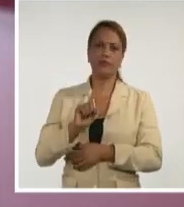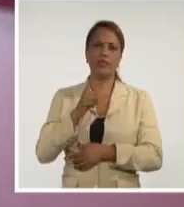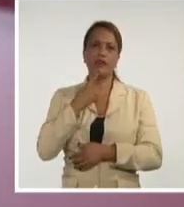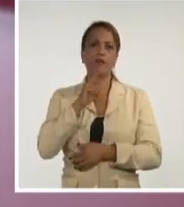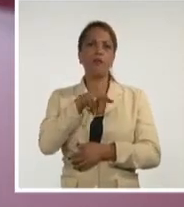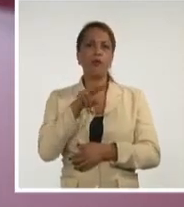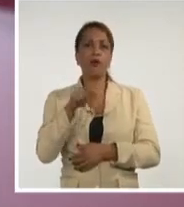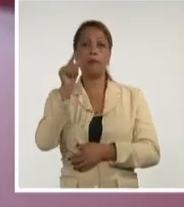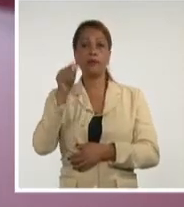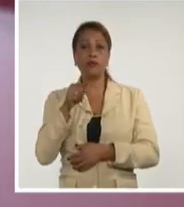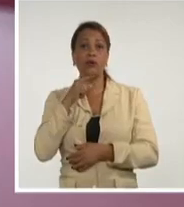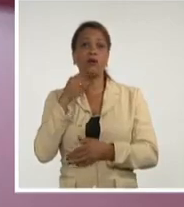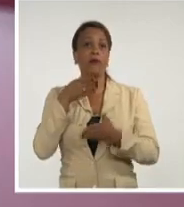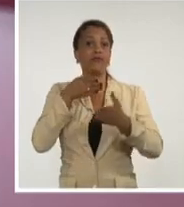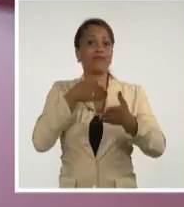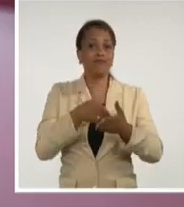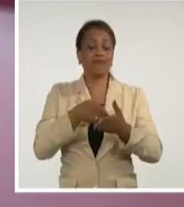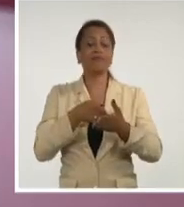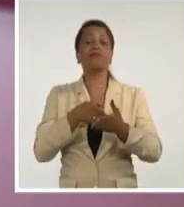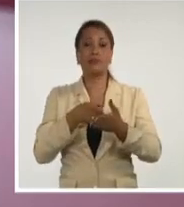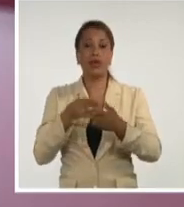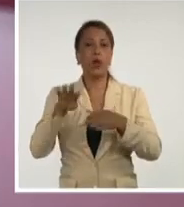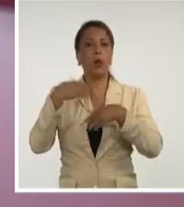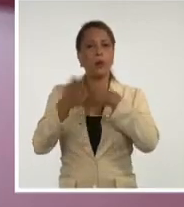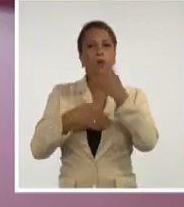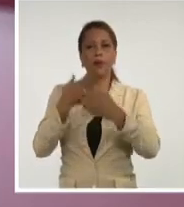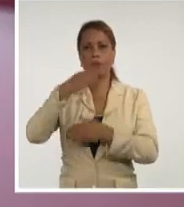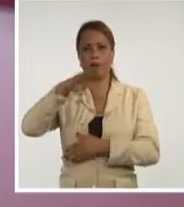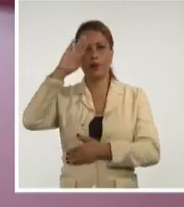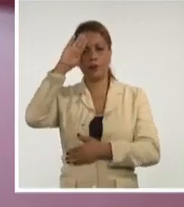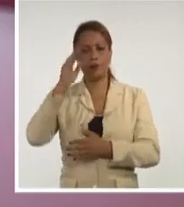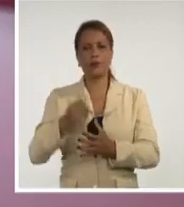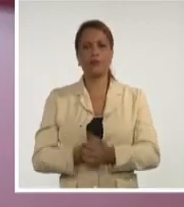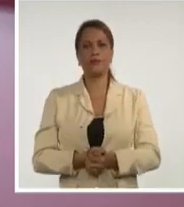se entromete en los asuntos internos, con lo cual incurre en violaciones flagrantes a la ley